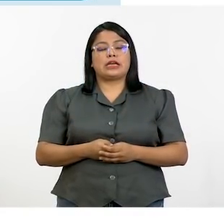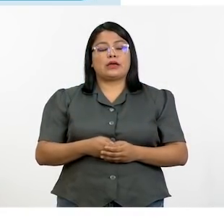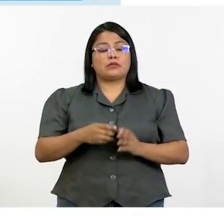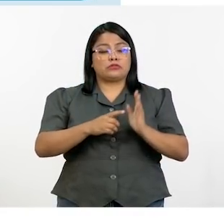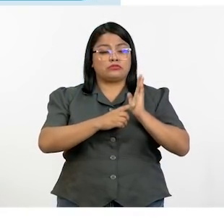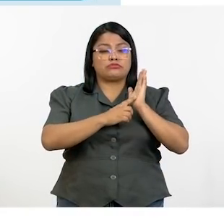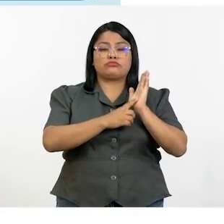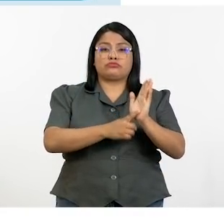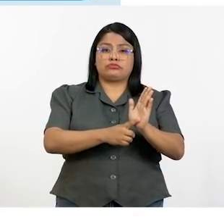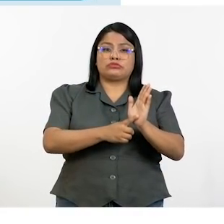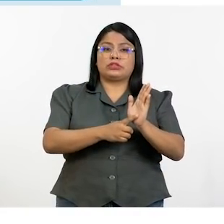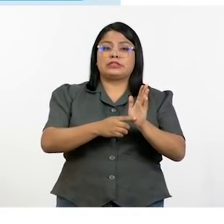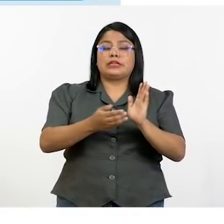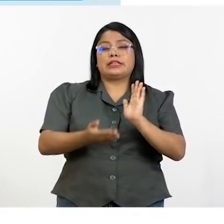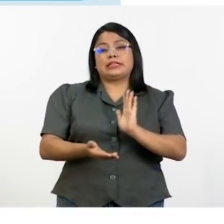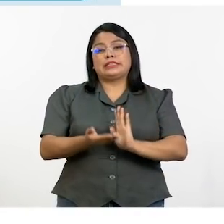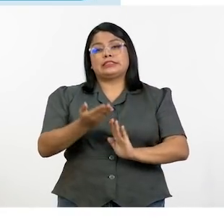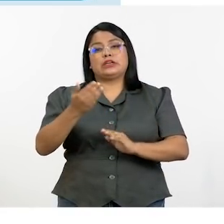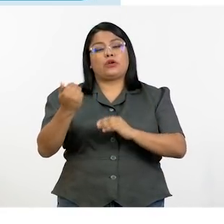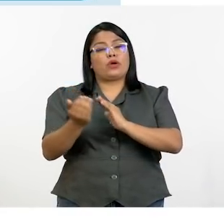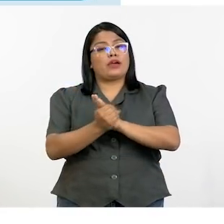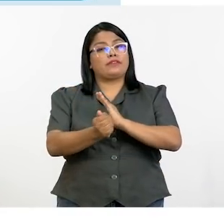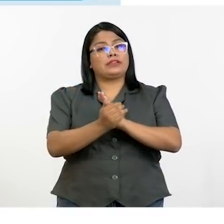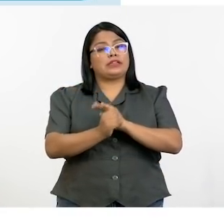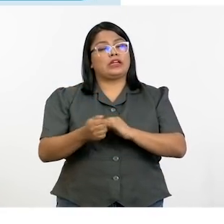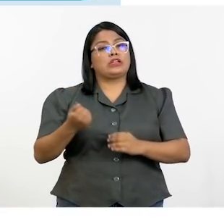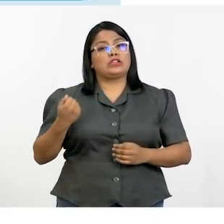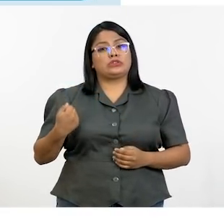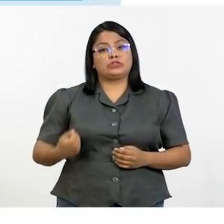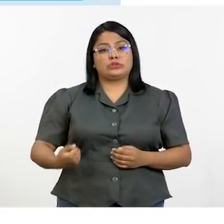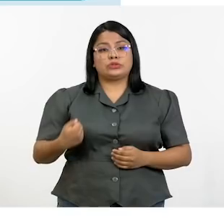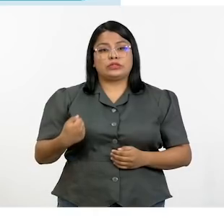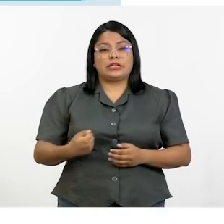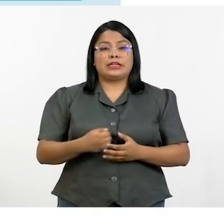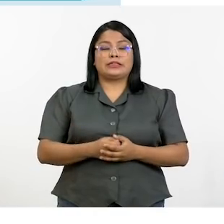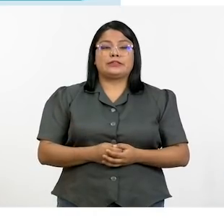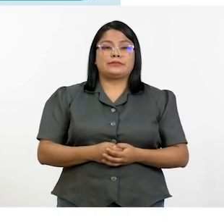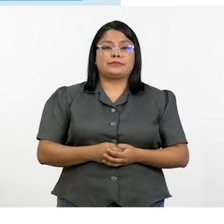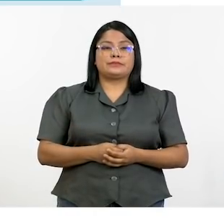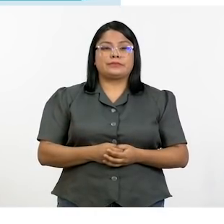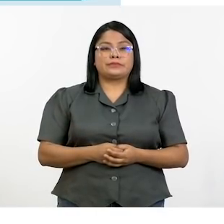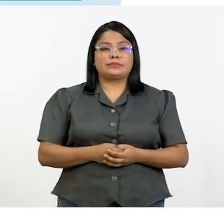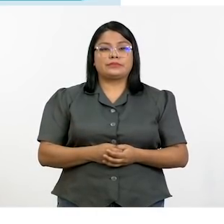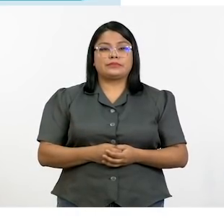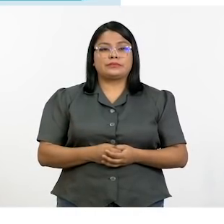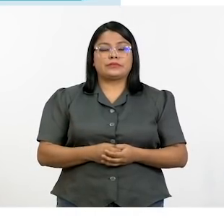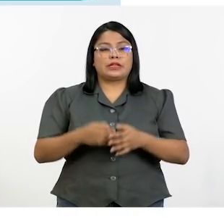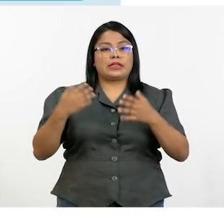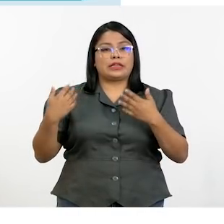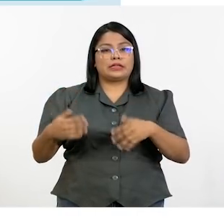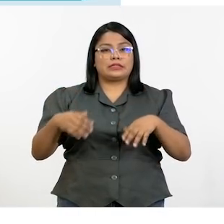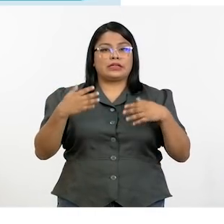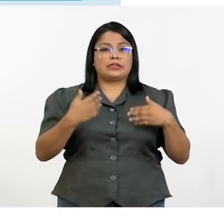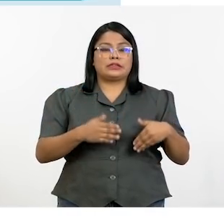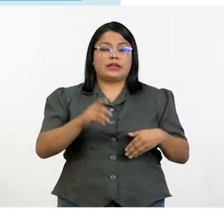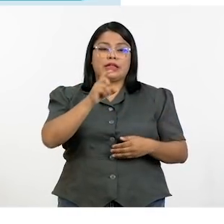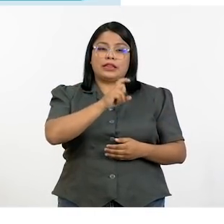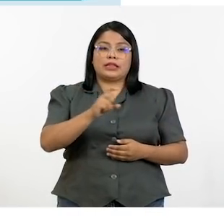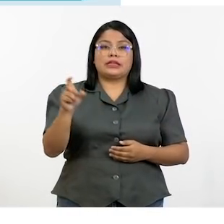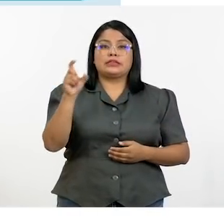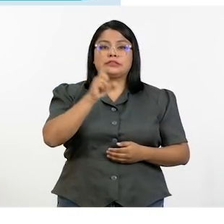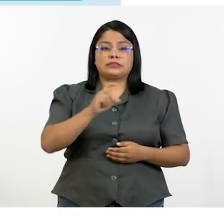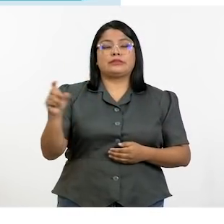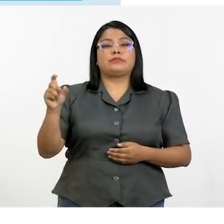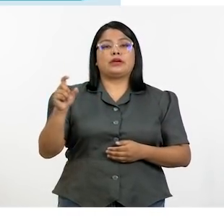presentación de evidencias, el desarrollo de las habilidades del estudiantado desde casa. Las actividades de la